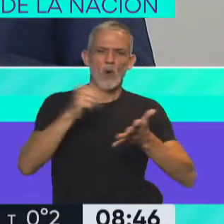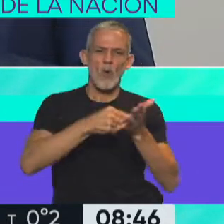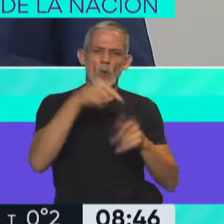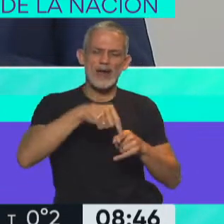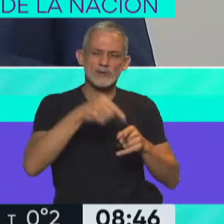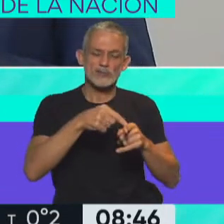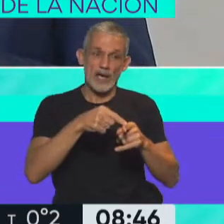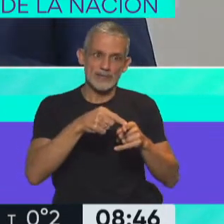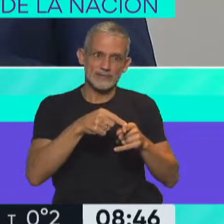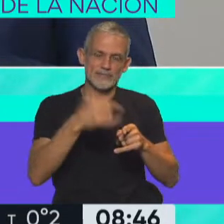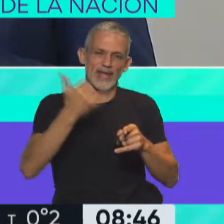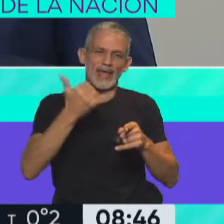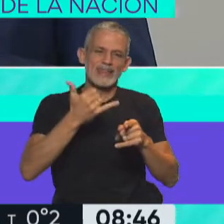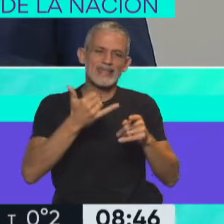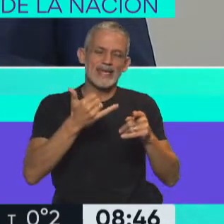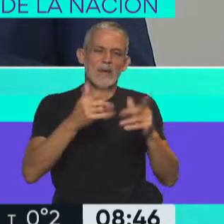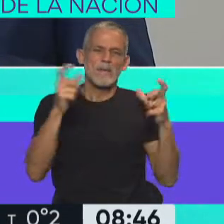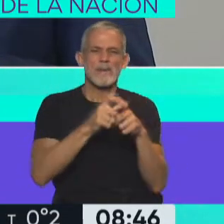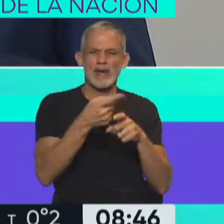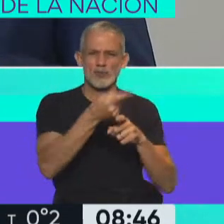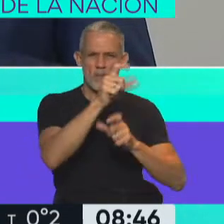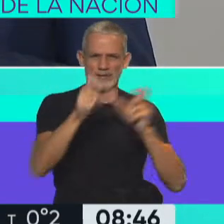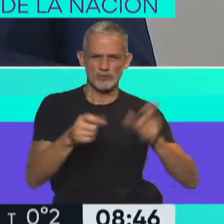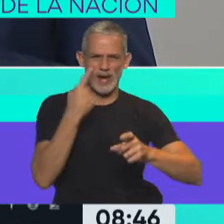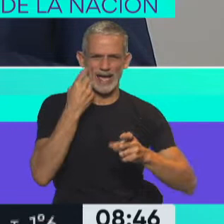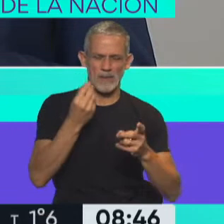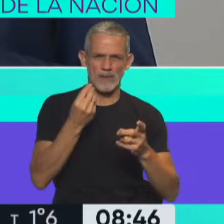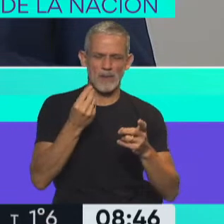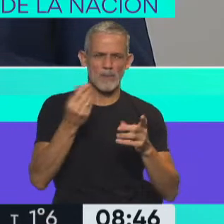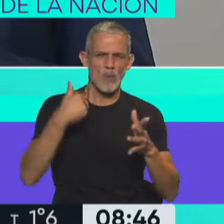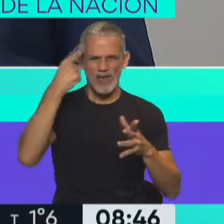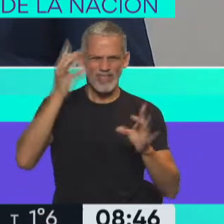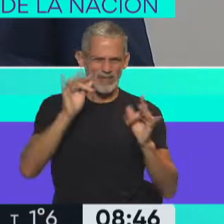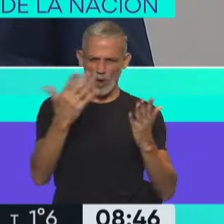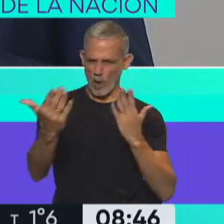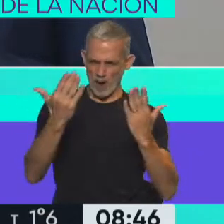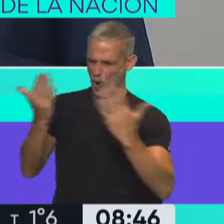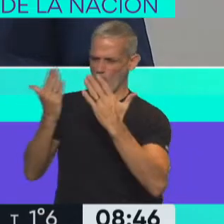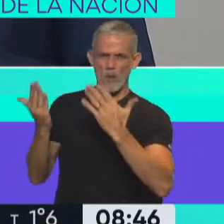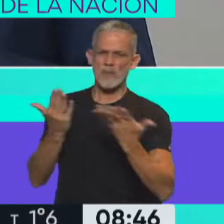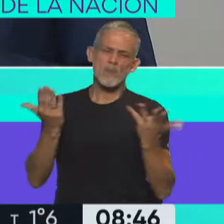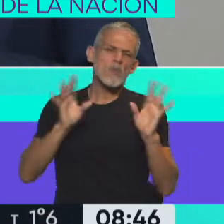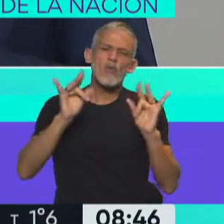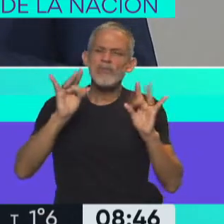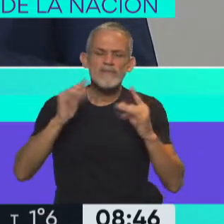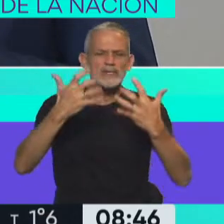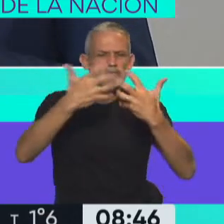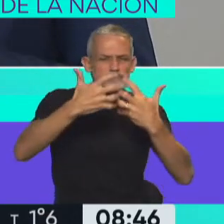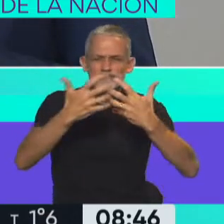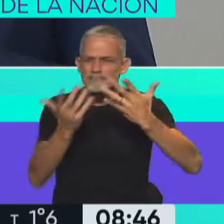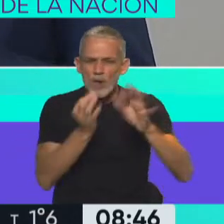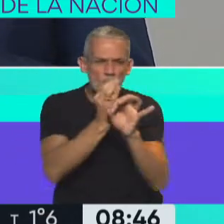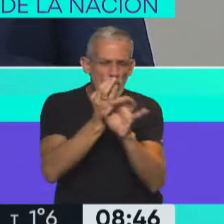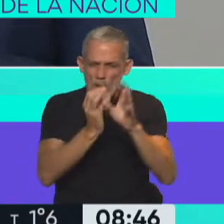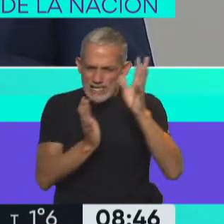de Buenos Aires, que obviamente tiene muchos menos habitantes. ¿Cree que es difícil que se entienda lo complejo que es gestionar